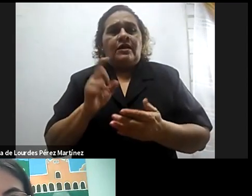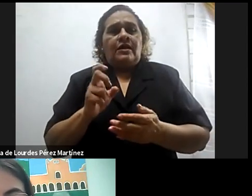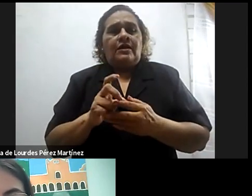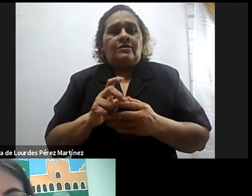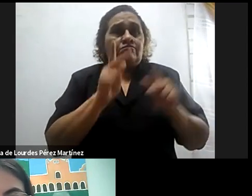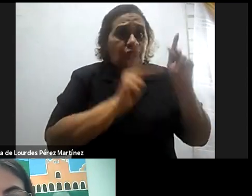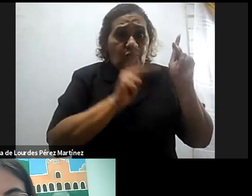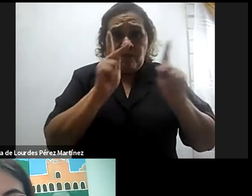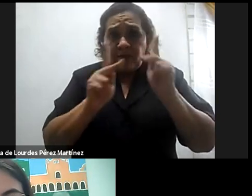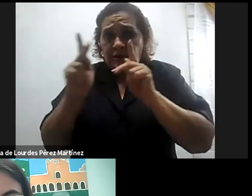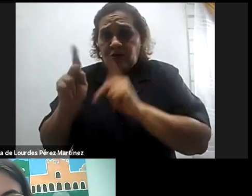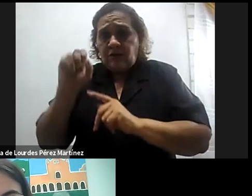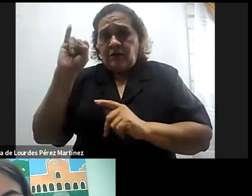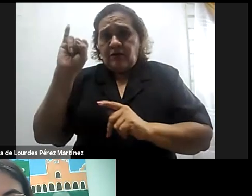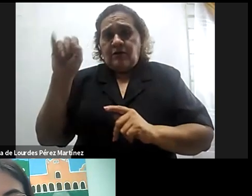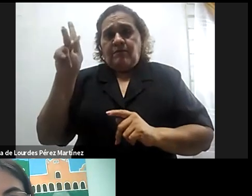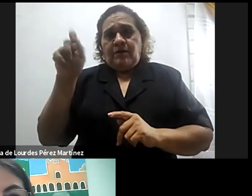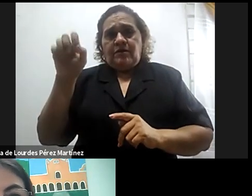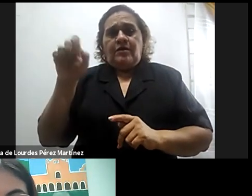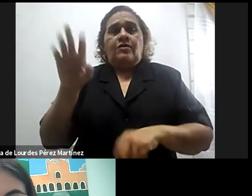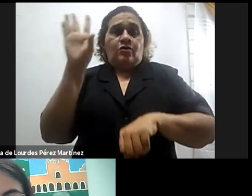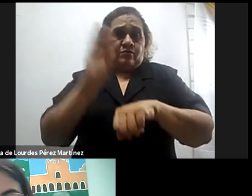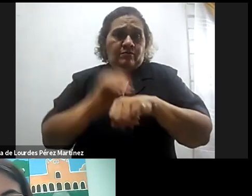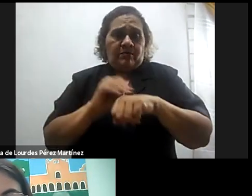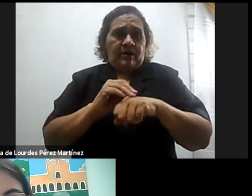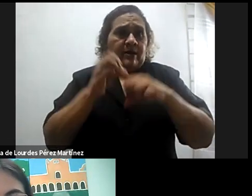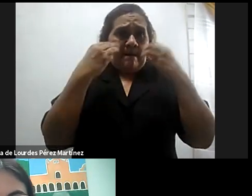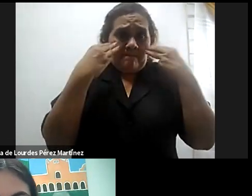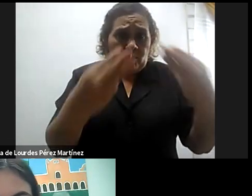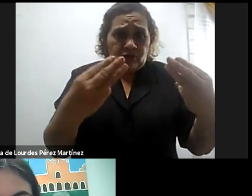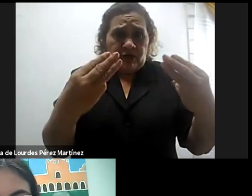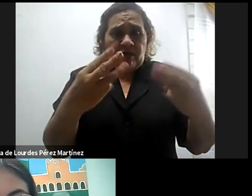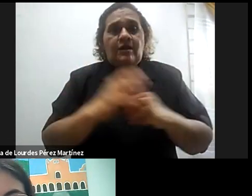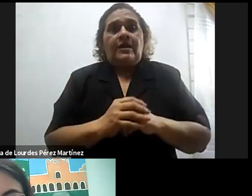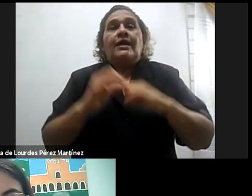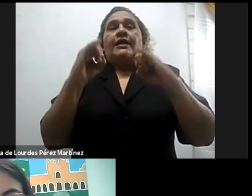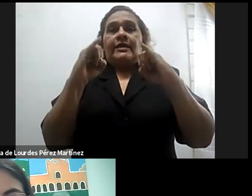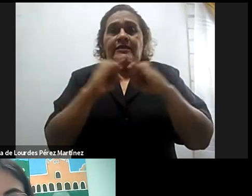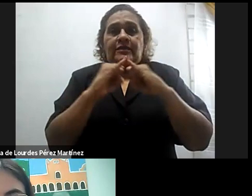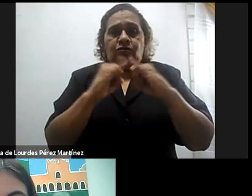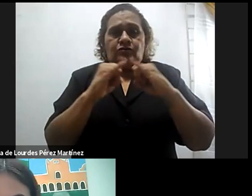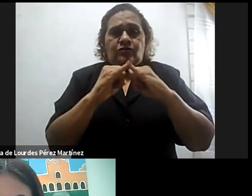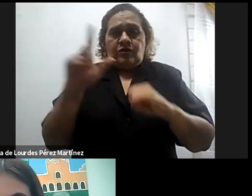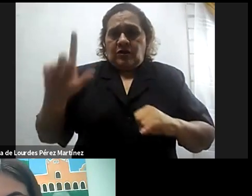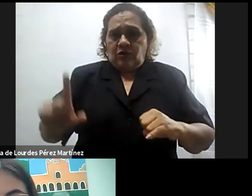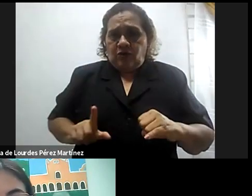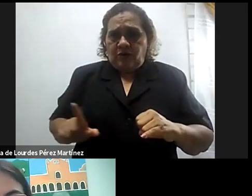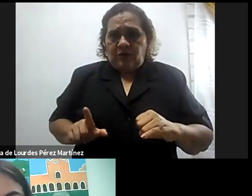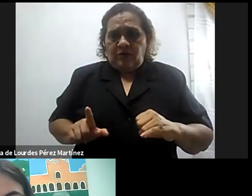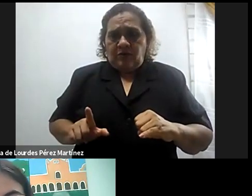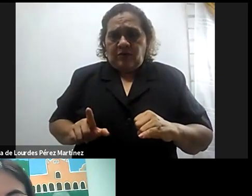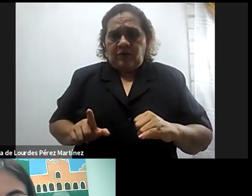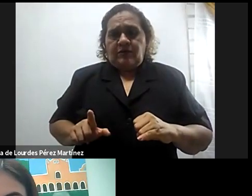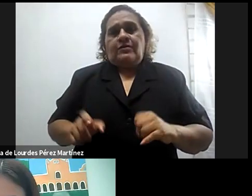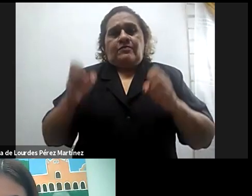IPDEI también sirvan para mostrar que las instituciones de gobierno en esta